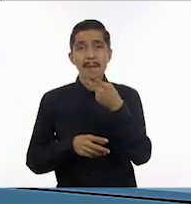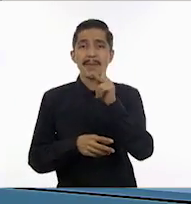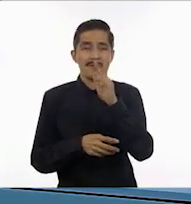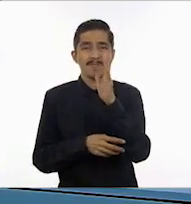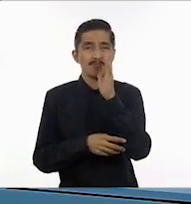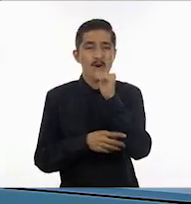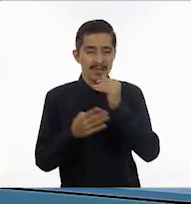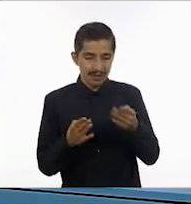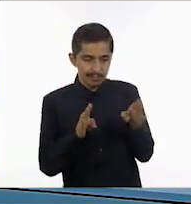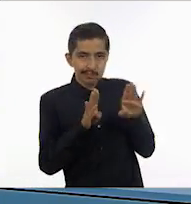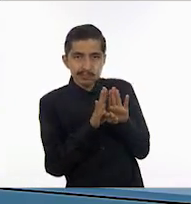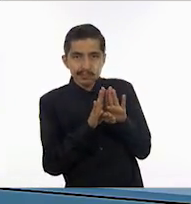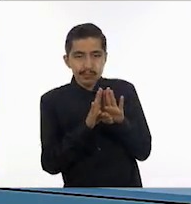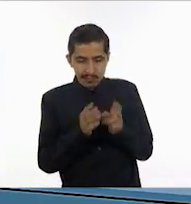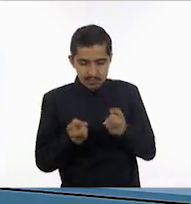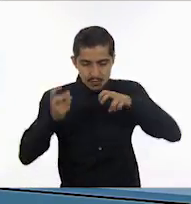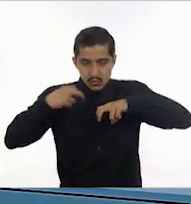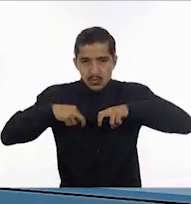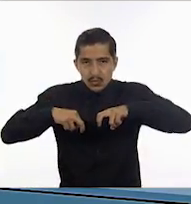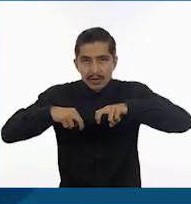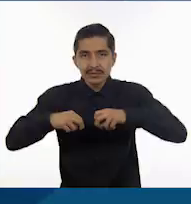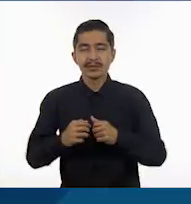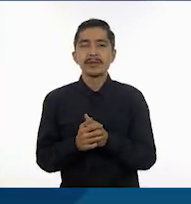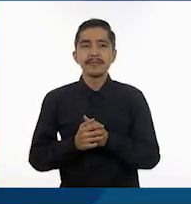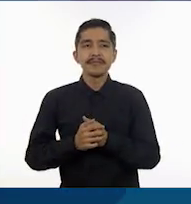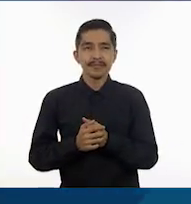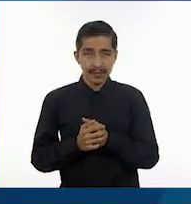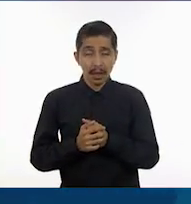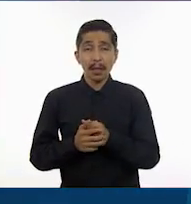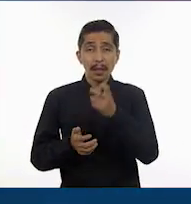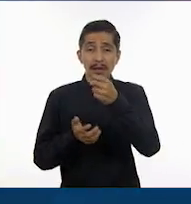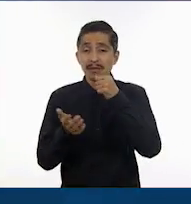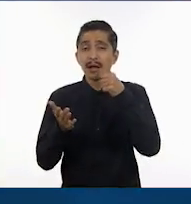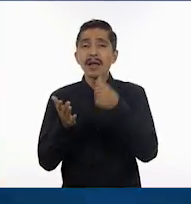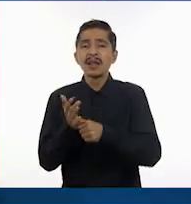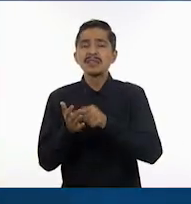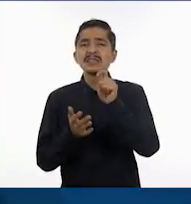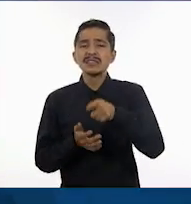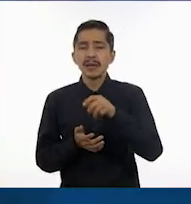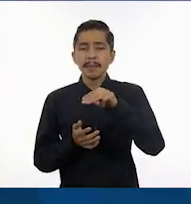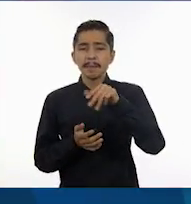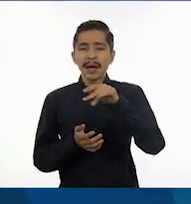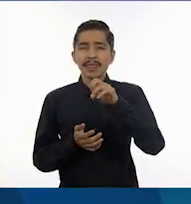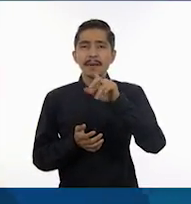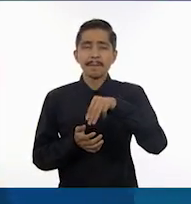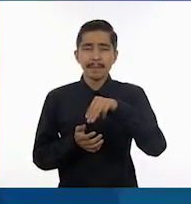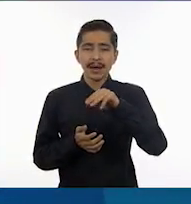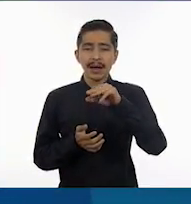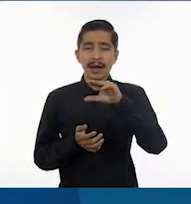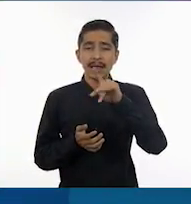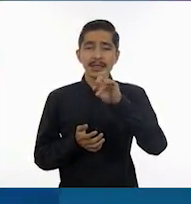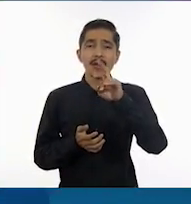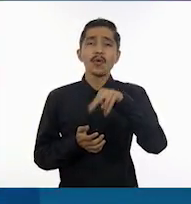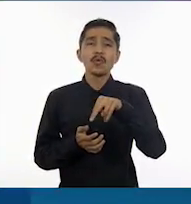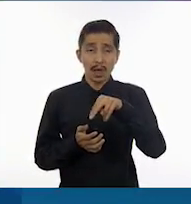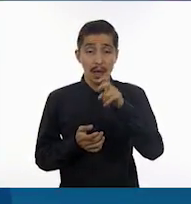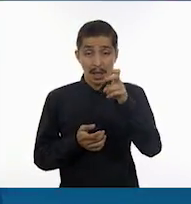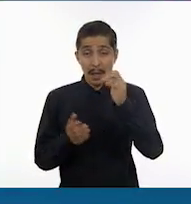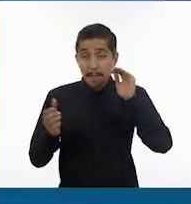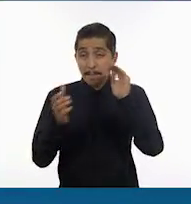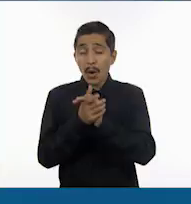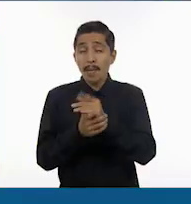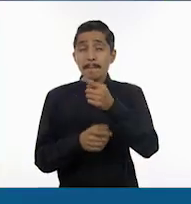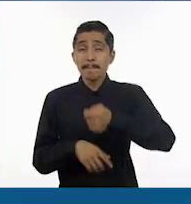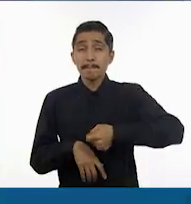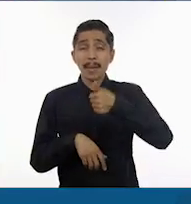es. Este texto me encanta porque es un fragmento de las cartas que escribió Madame Calderón de la Barca. Ella fue la esposa del primer